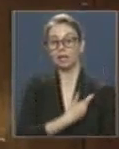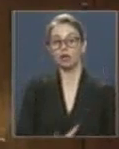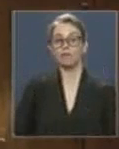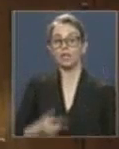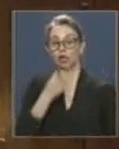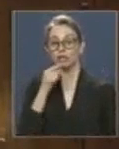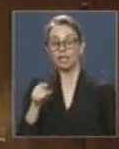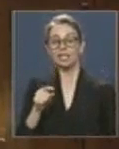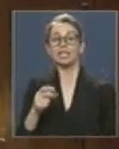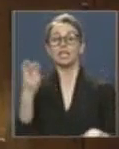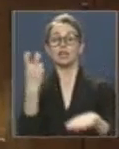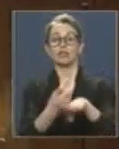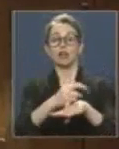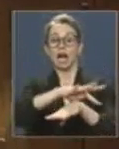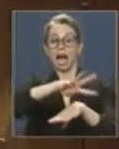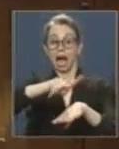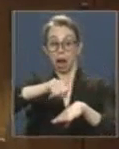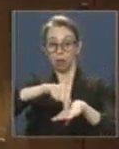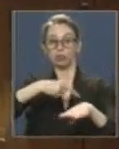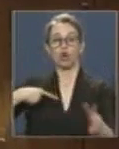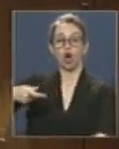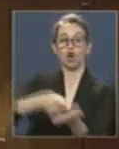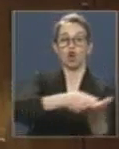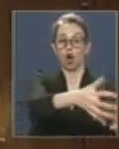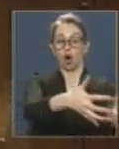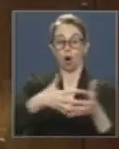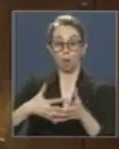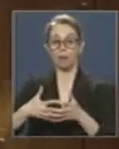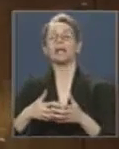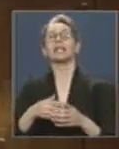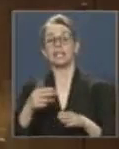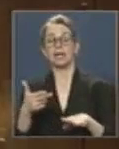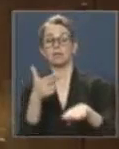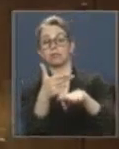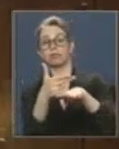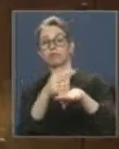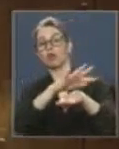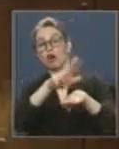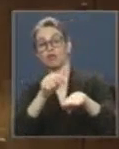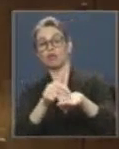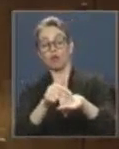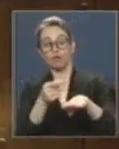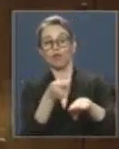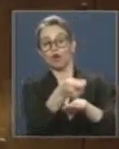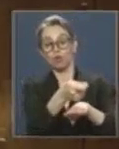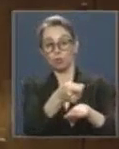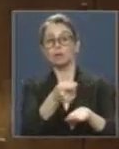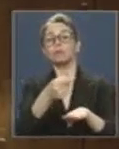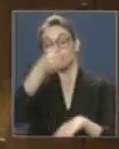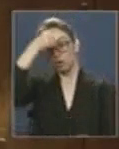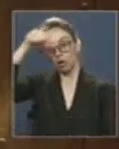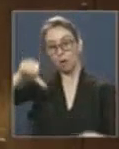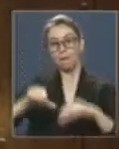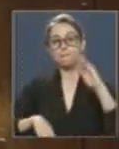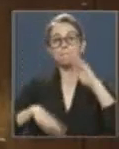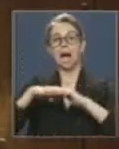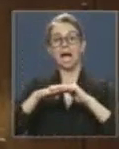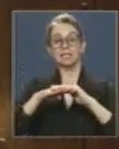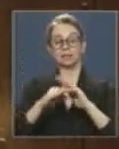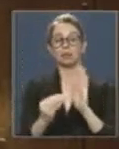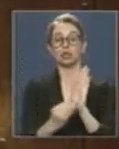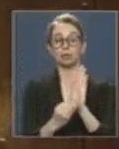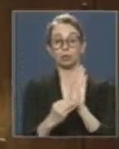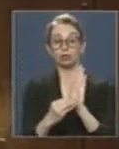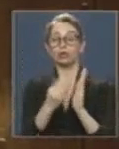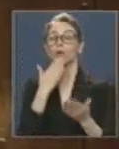agravar la receptación de vehículos conocidamente provenientes de robo, violencia o intimidación, pero aplicando el máximo de la que actualmente tiene asignado este